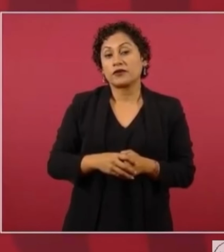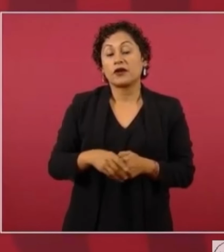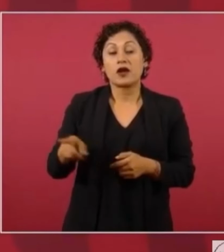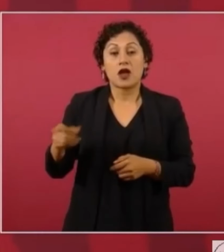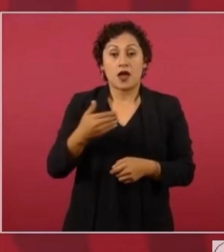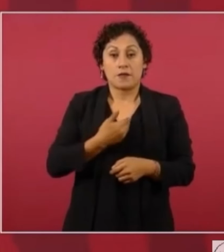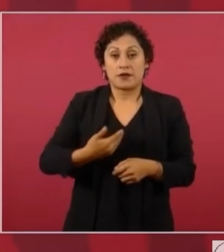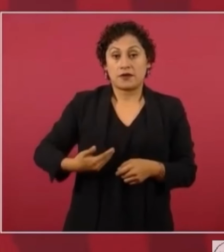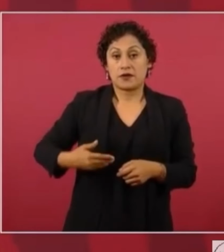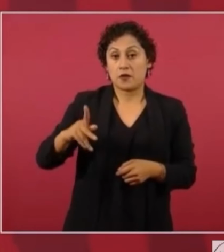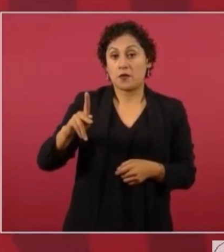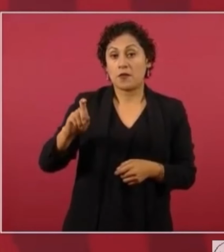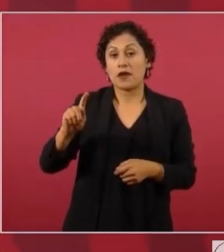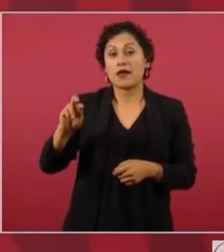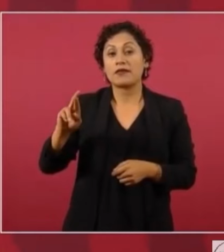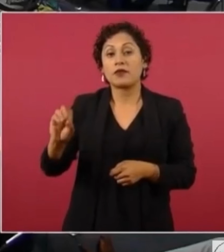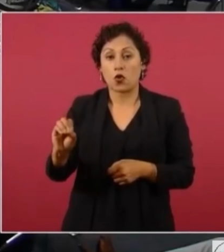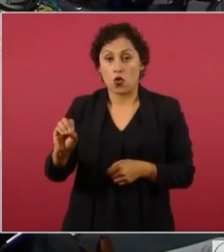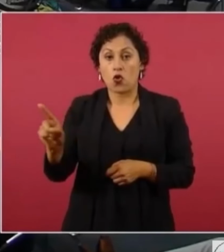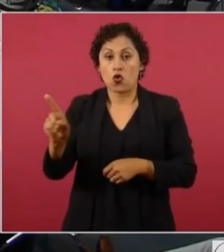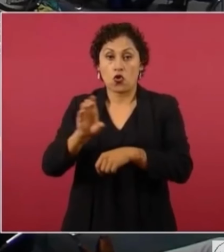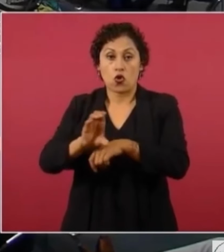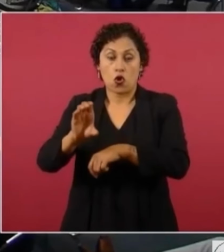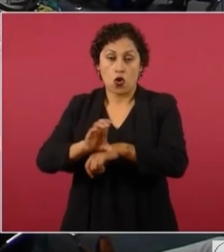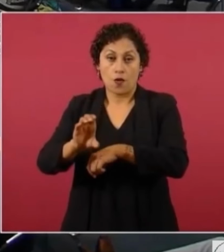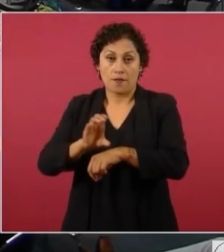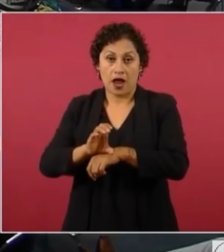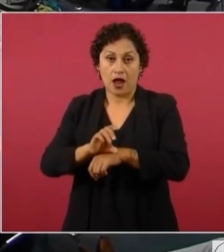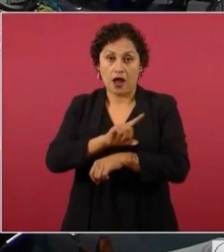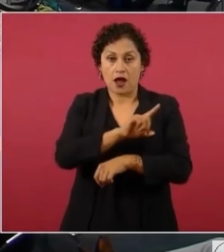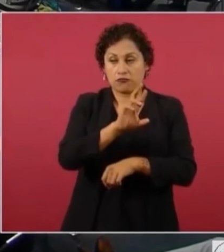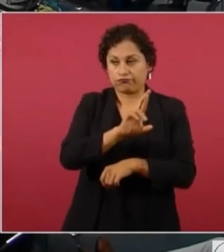presidente Petro en Colombia.